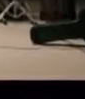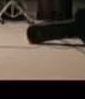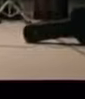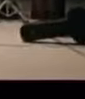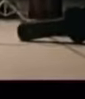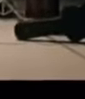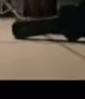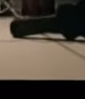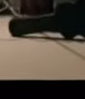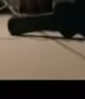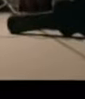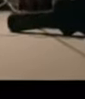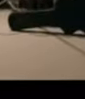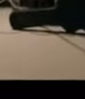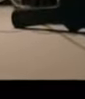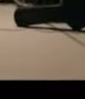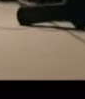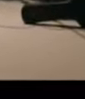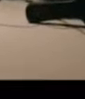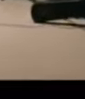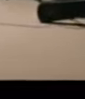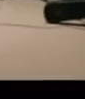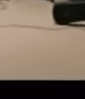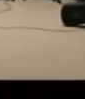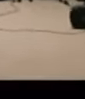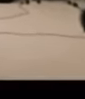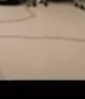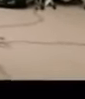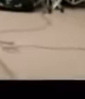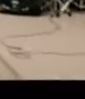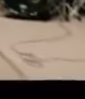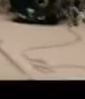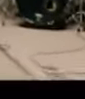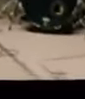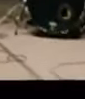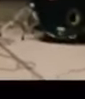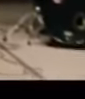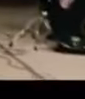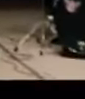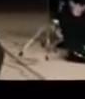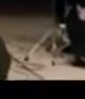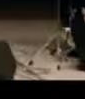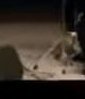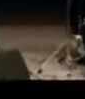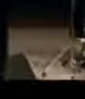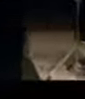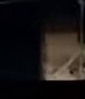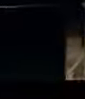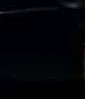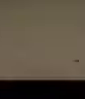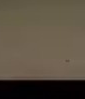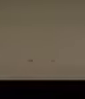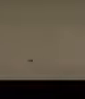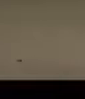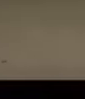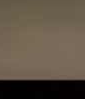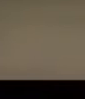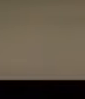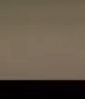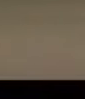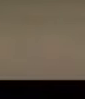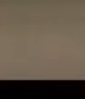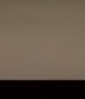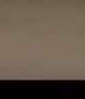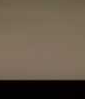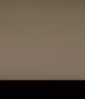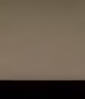Suben relámpagos, lloran los truenos, porque se fue la humedad. Solo se oye un